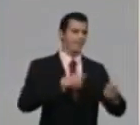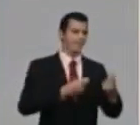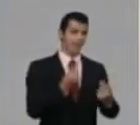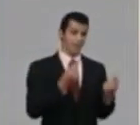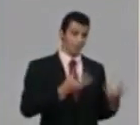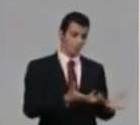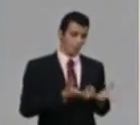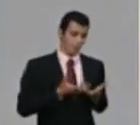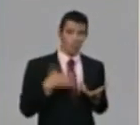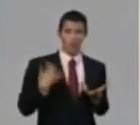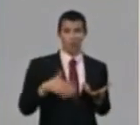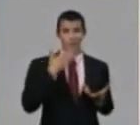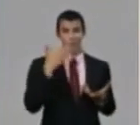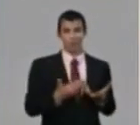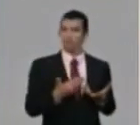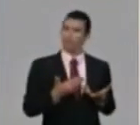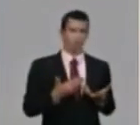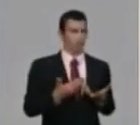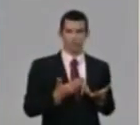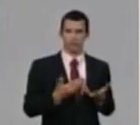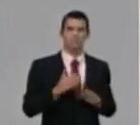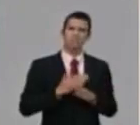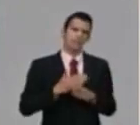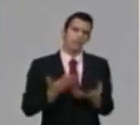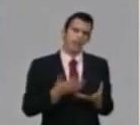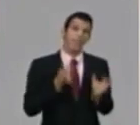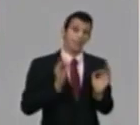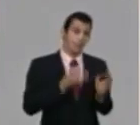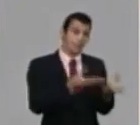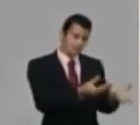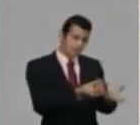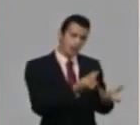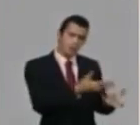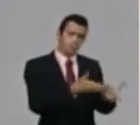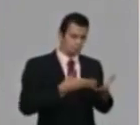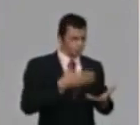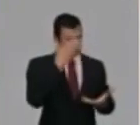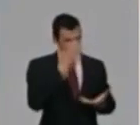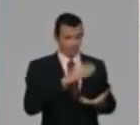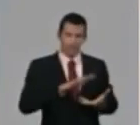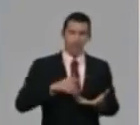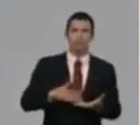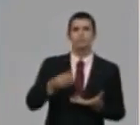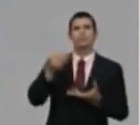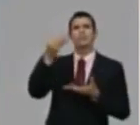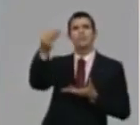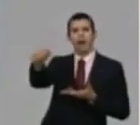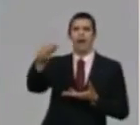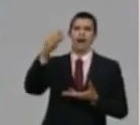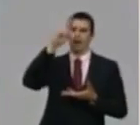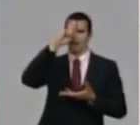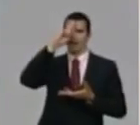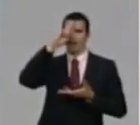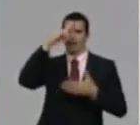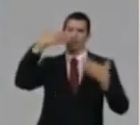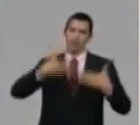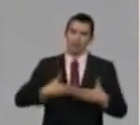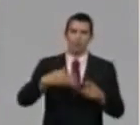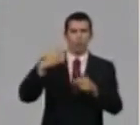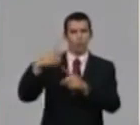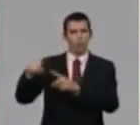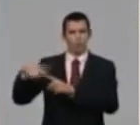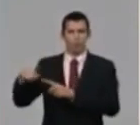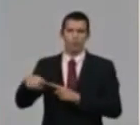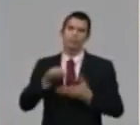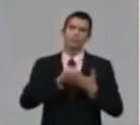una garantía a la propia empresa que está prestando estos servicios, que tenga su margen de ganancia, pero también estamos protegiendo los recursos del presupuesto que tienen